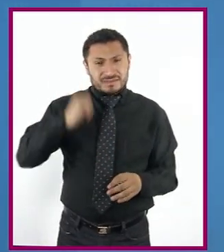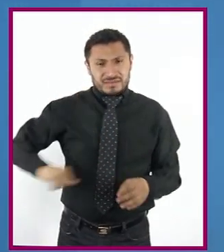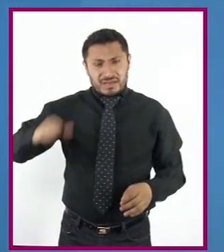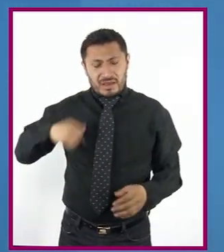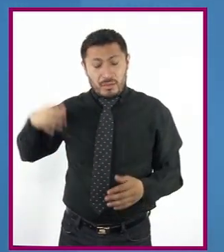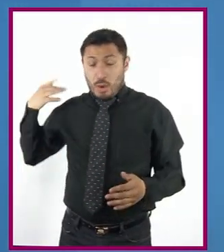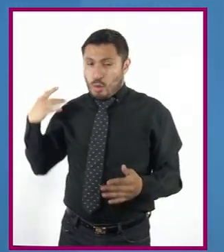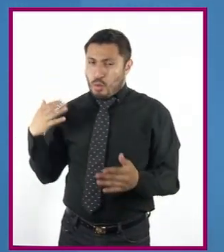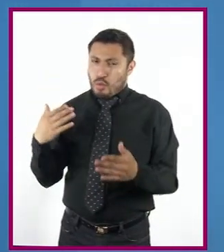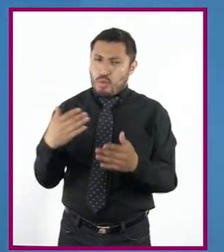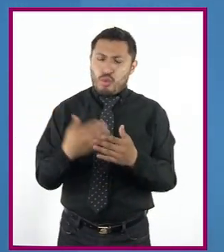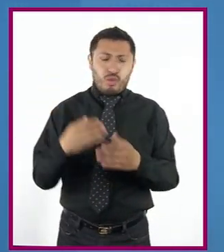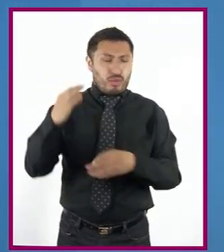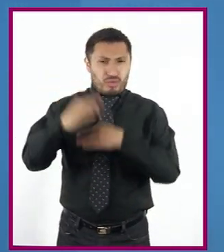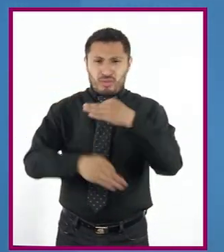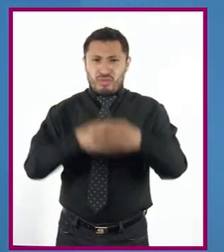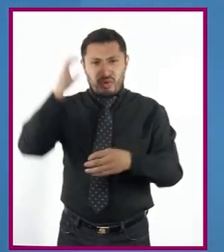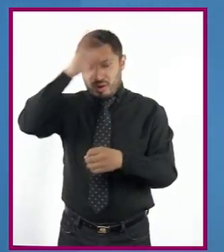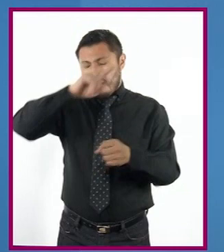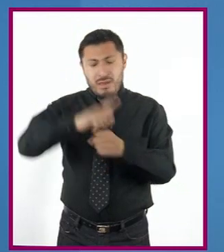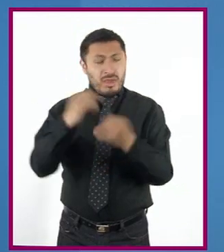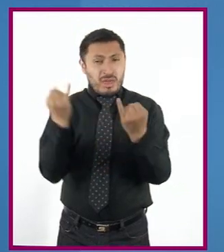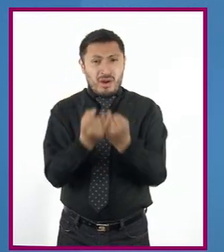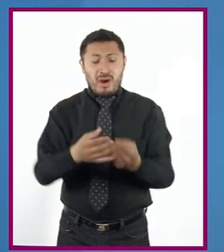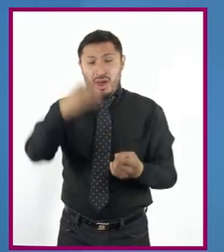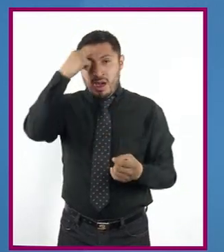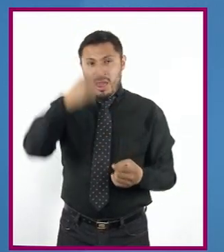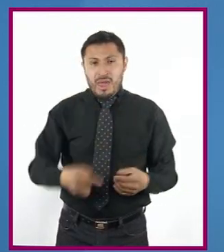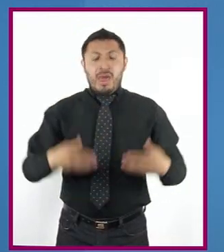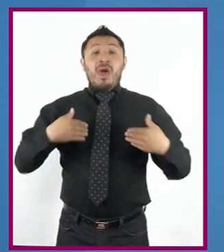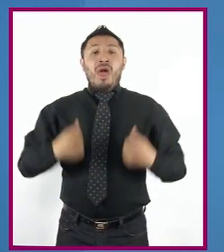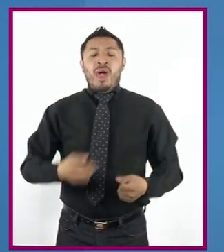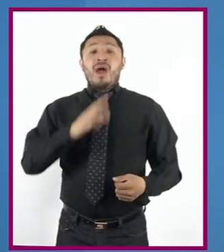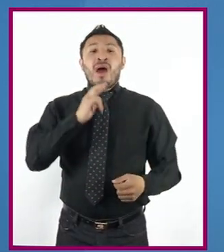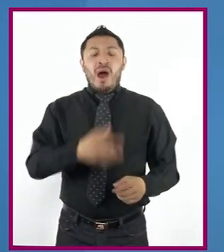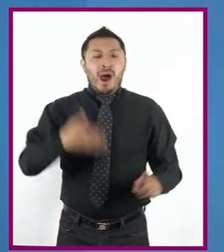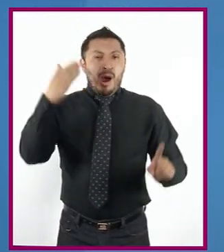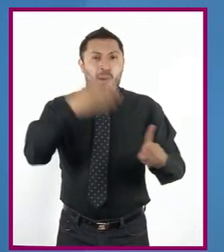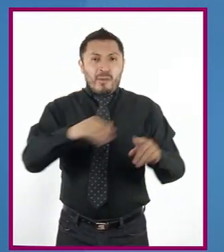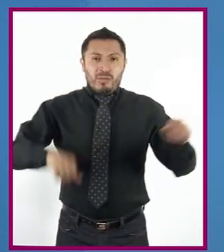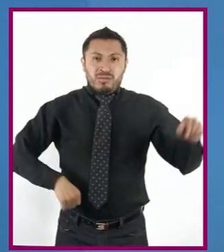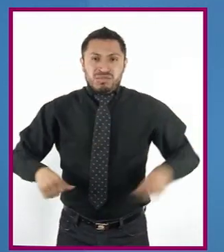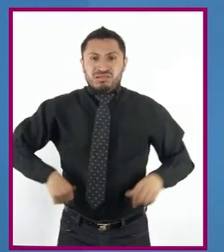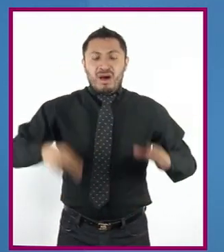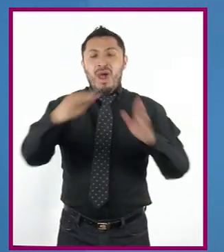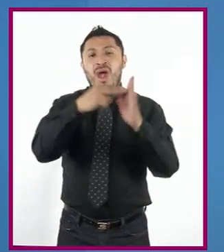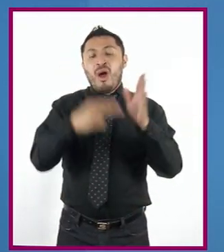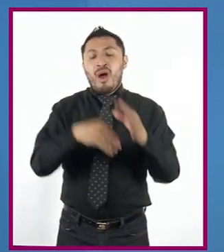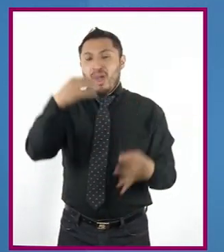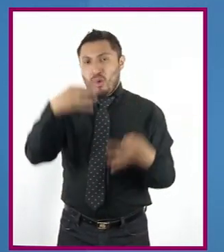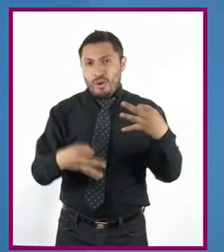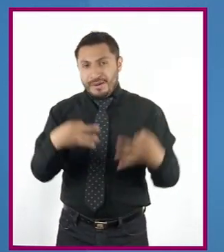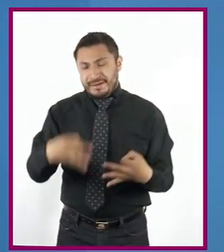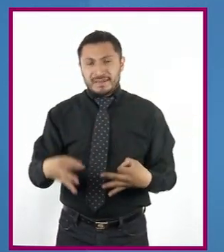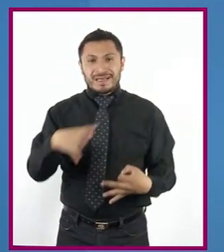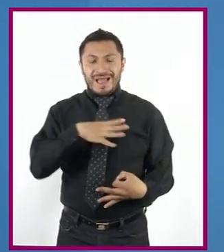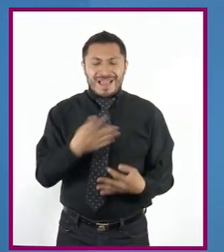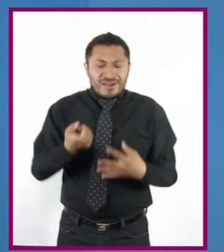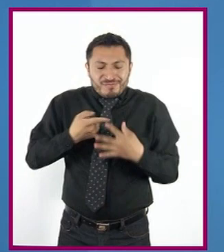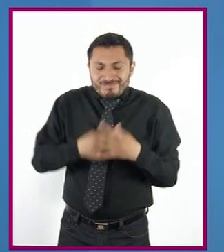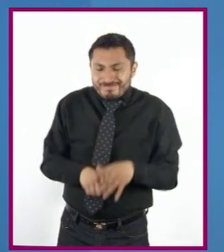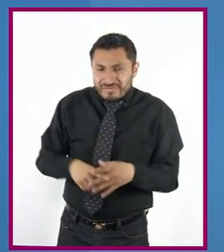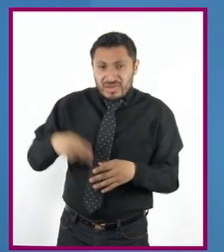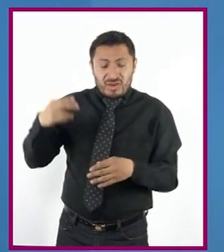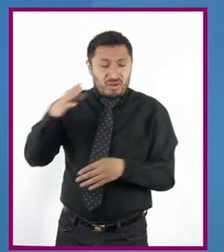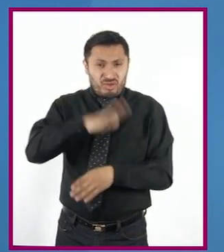civilizaciones, dando sentido a sus acciones y normas jurídicas. Surgió del requerimiento de toda